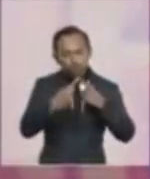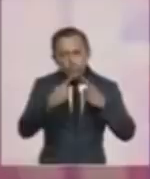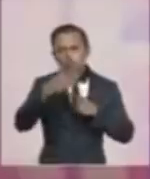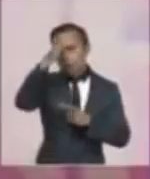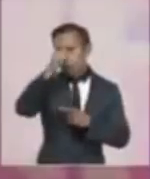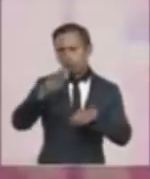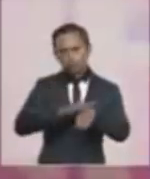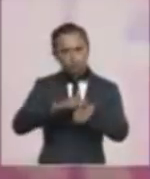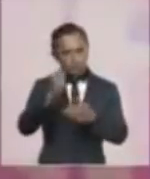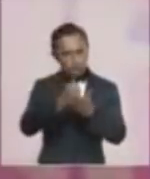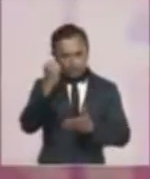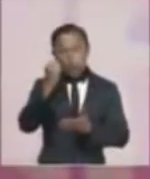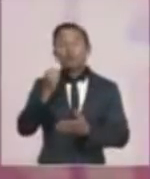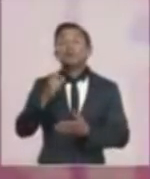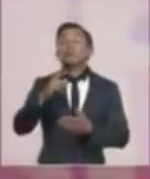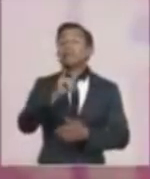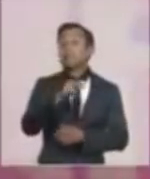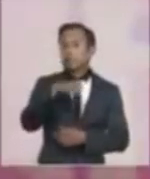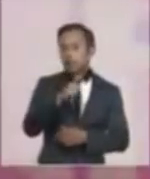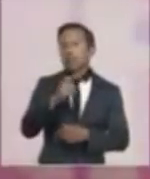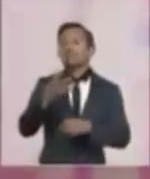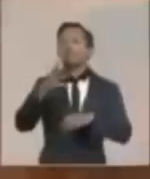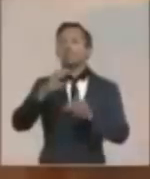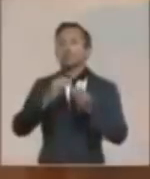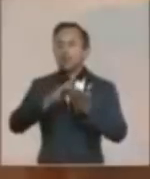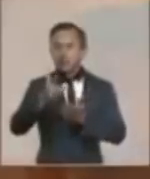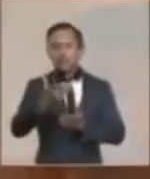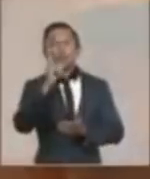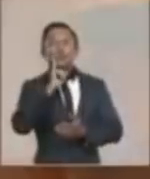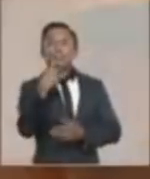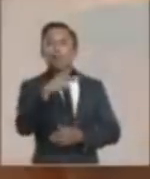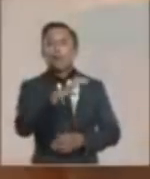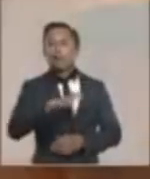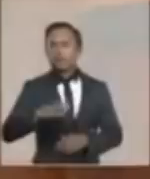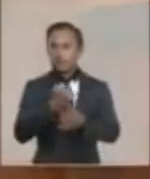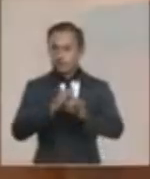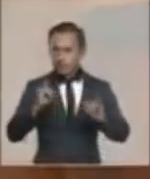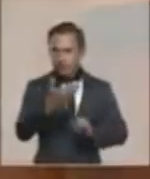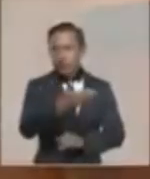la asistencia a este debate a Margarita Zavala, candidata independiente. Margarita,